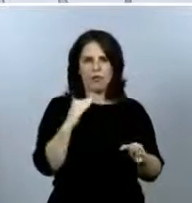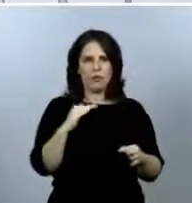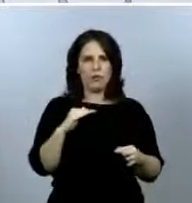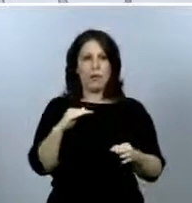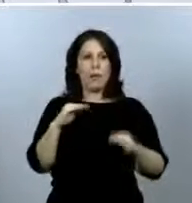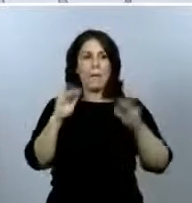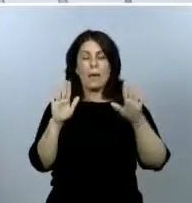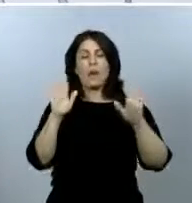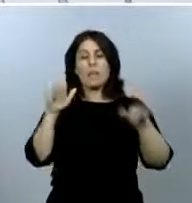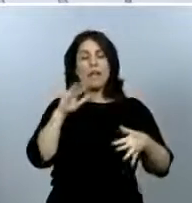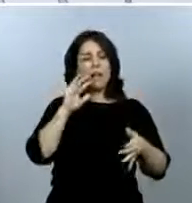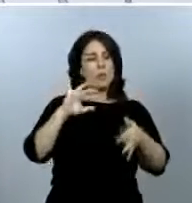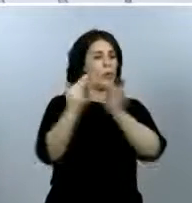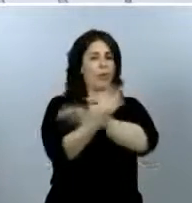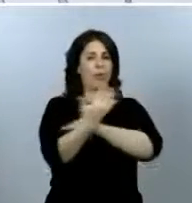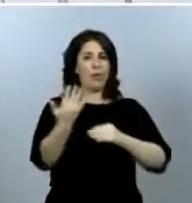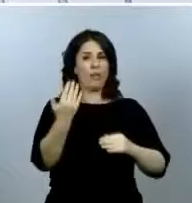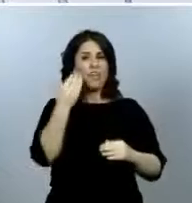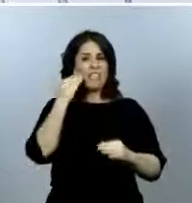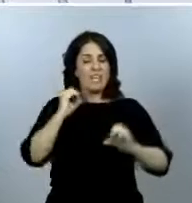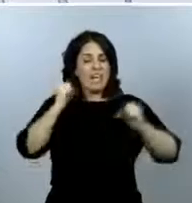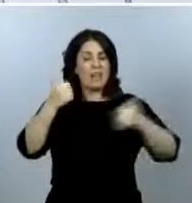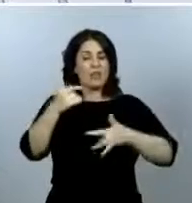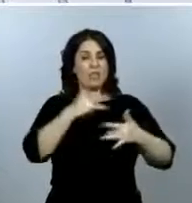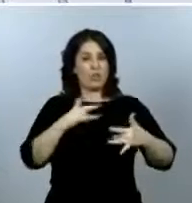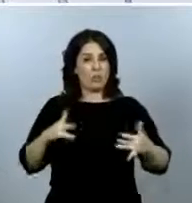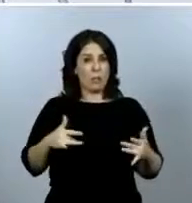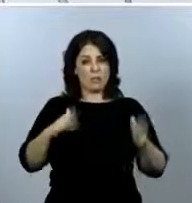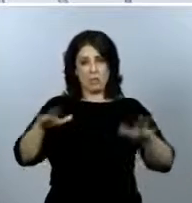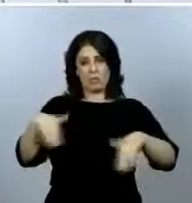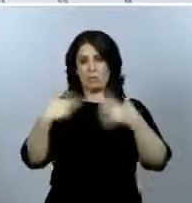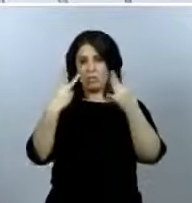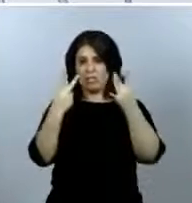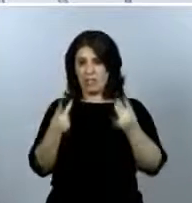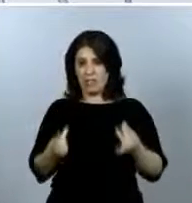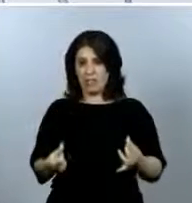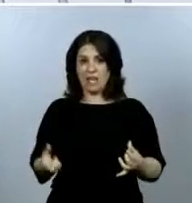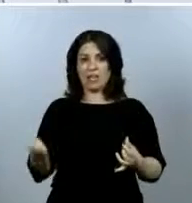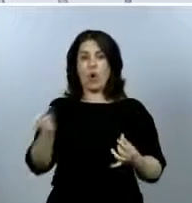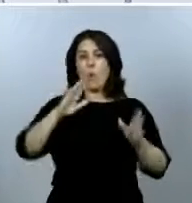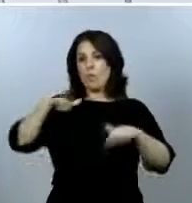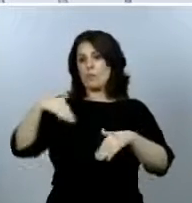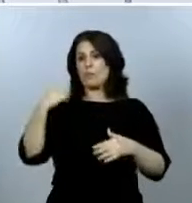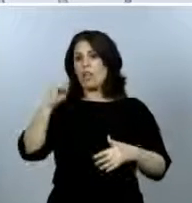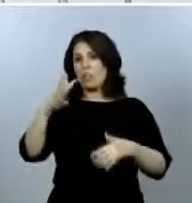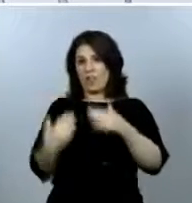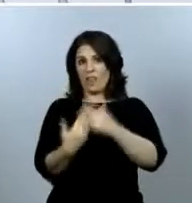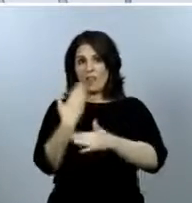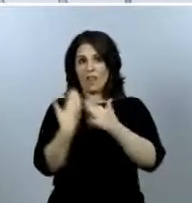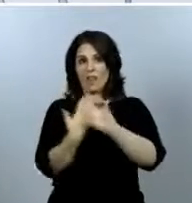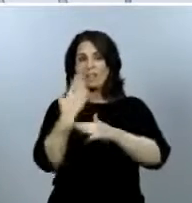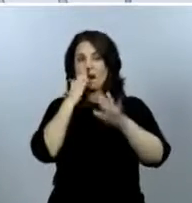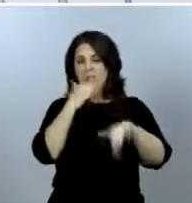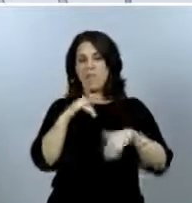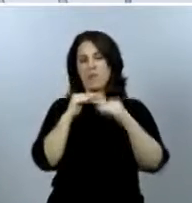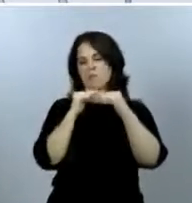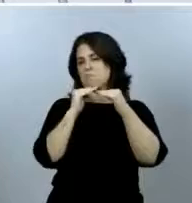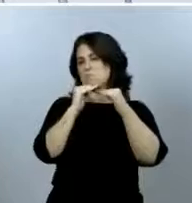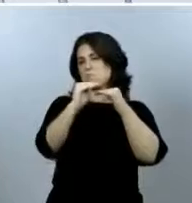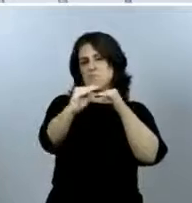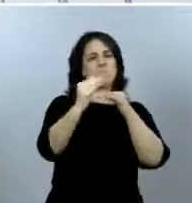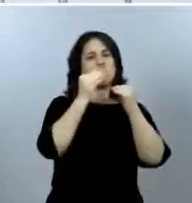con fecha de inicio de síntomas en los últimos siete días en los últimos catorce días sigue una progresión similar a la que hemos estado observando